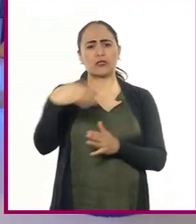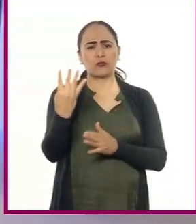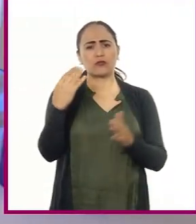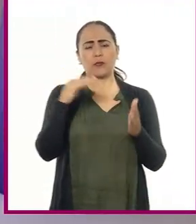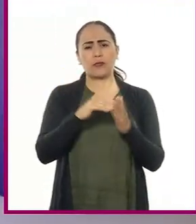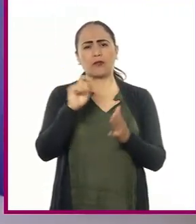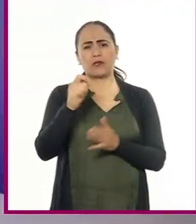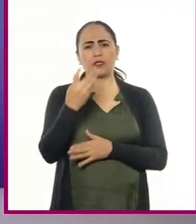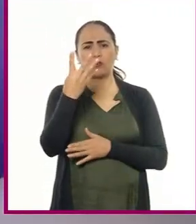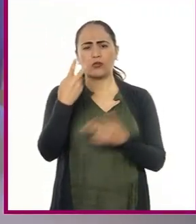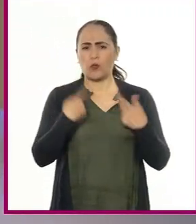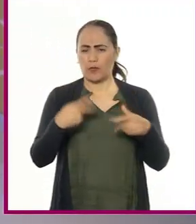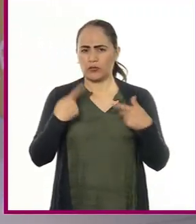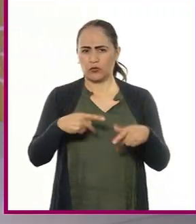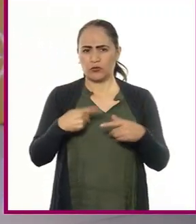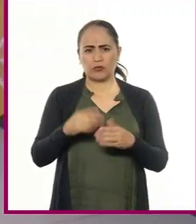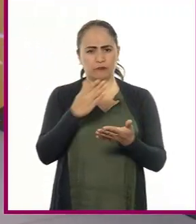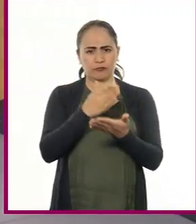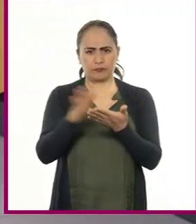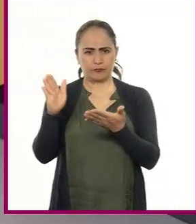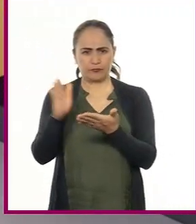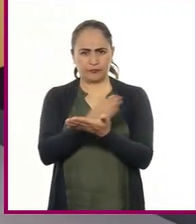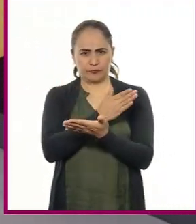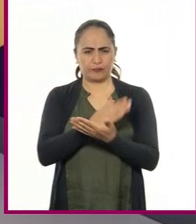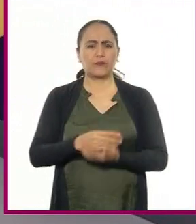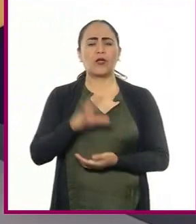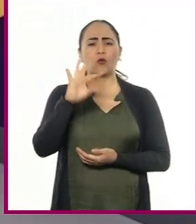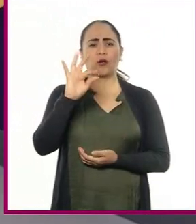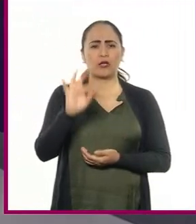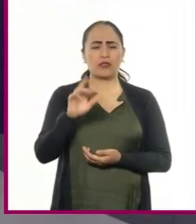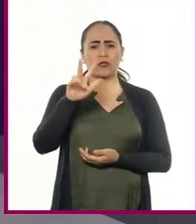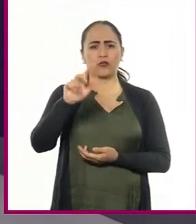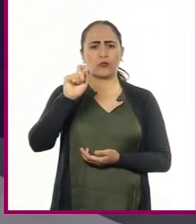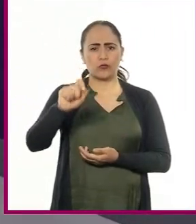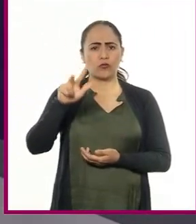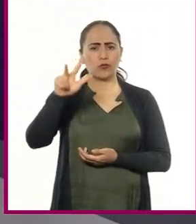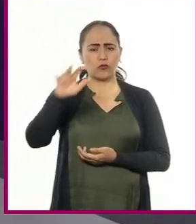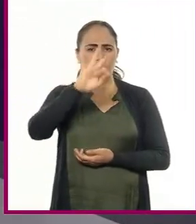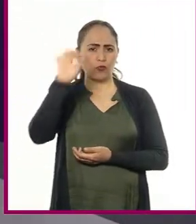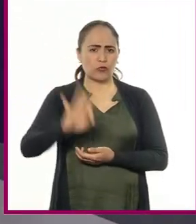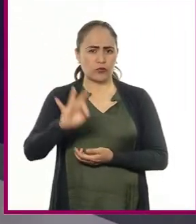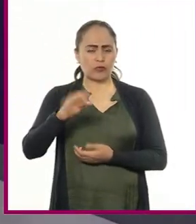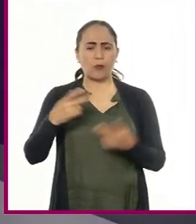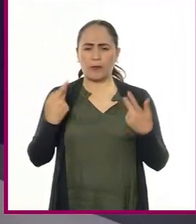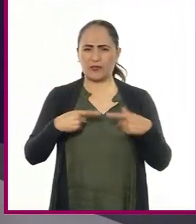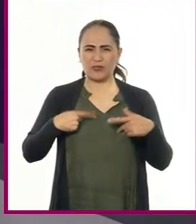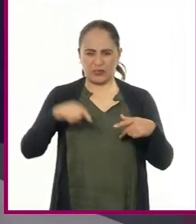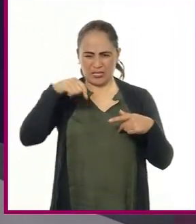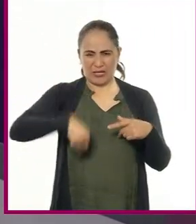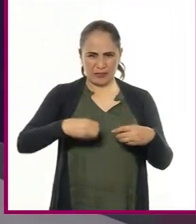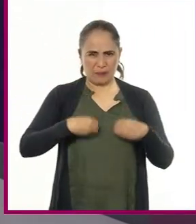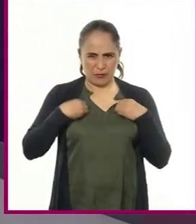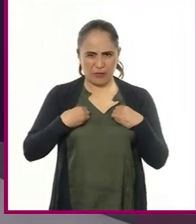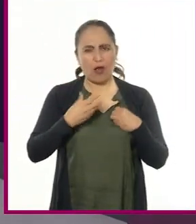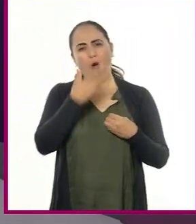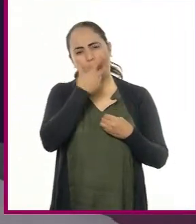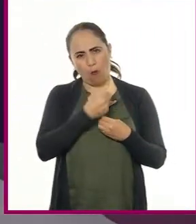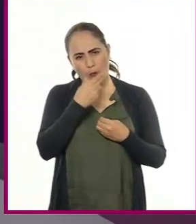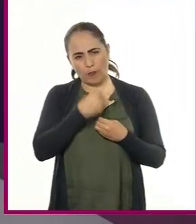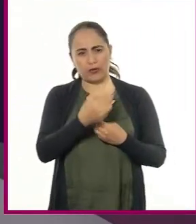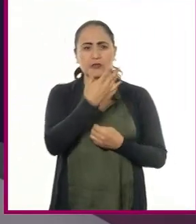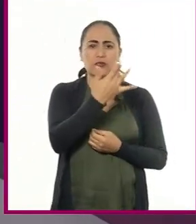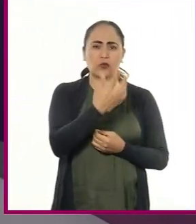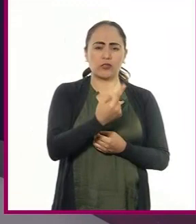126.014.024 personas. De esta cifra, el 48.8% de los habitantes son hombres y el